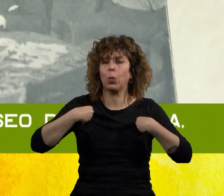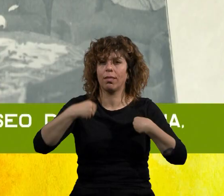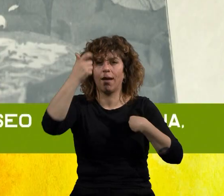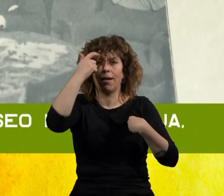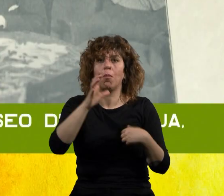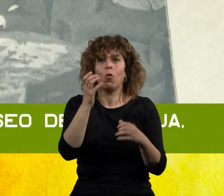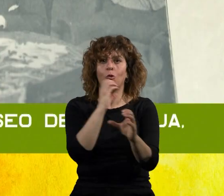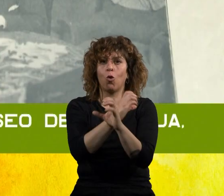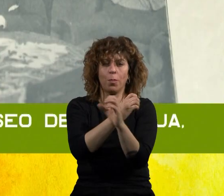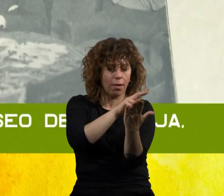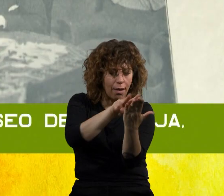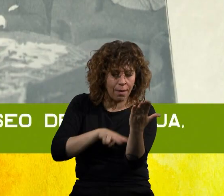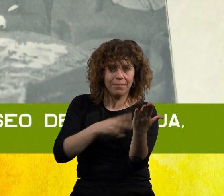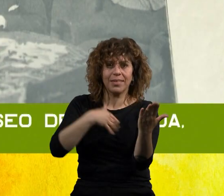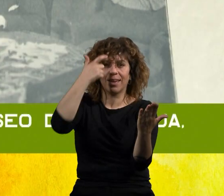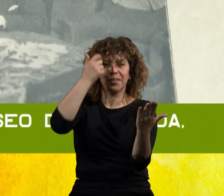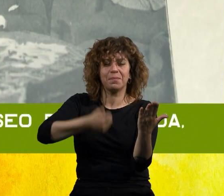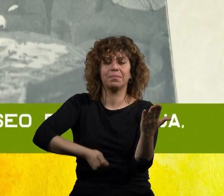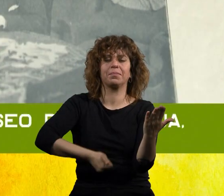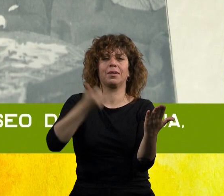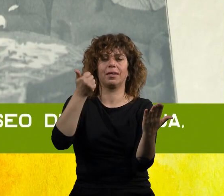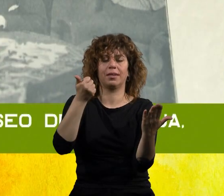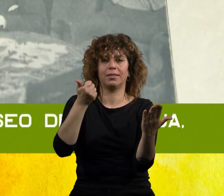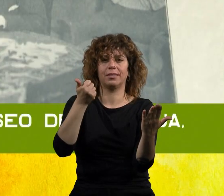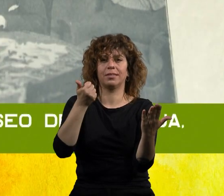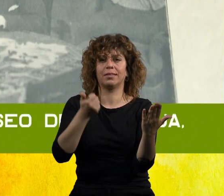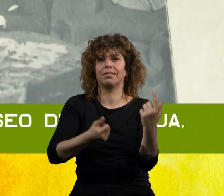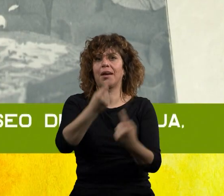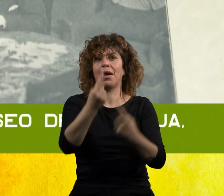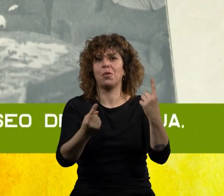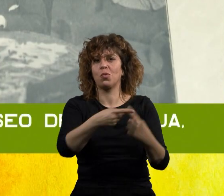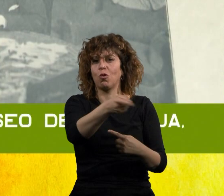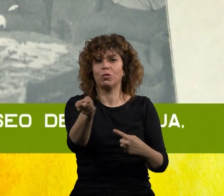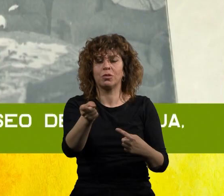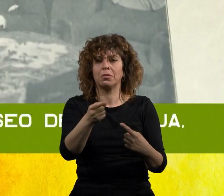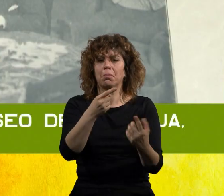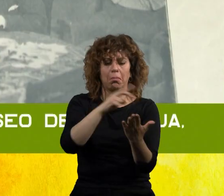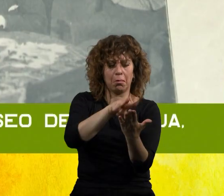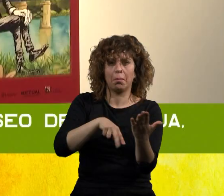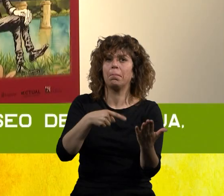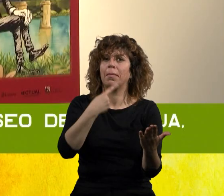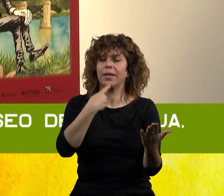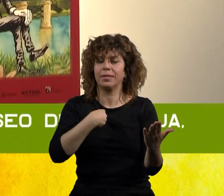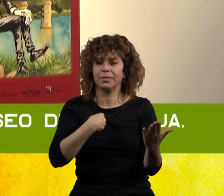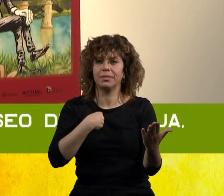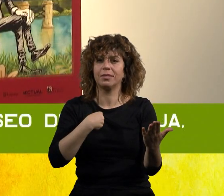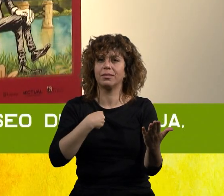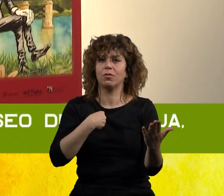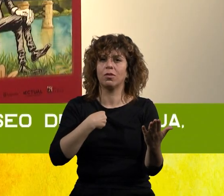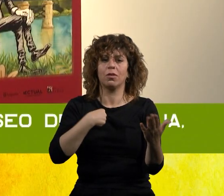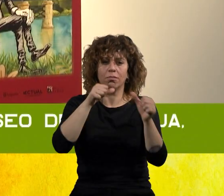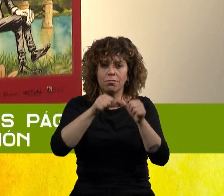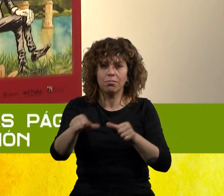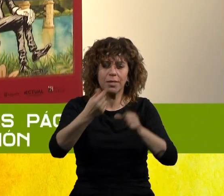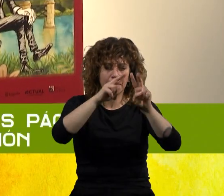raíz del cómic. Incluso hay algunos lectores y lectoras que me han dicho que ya se han puesto a investigar,